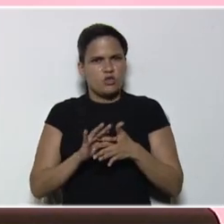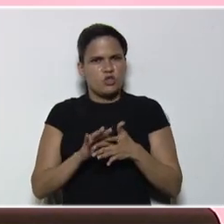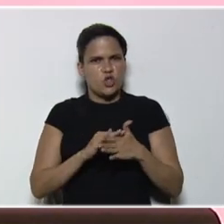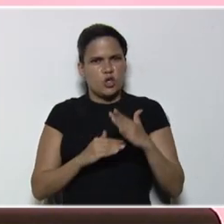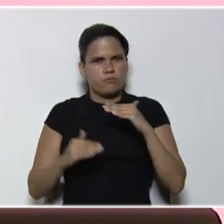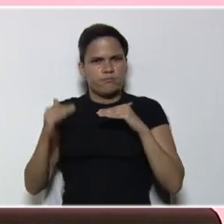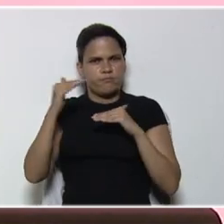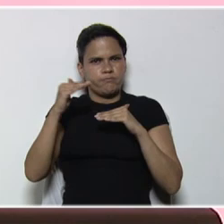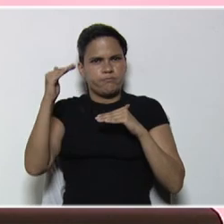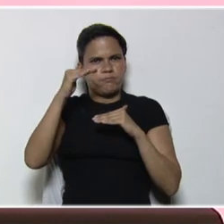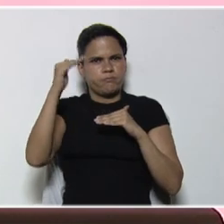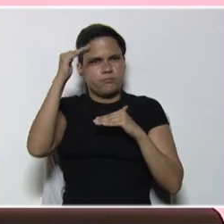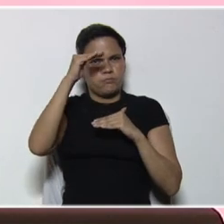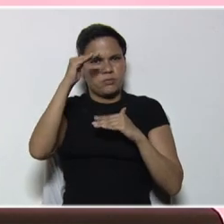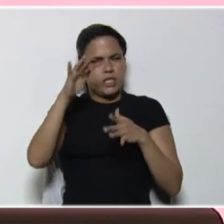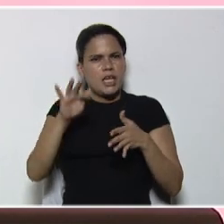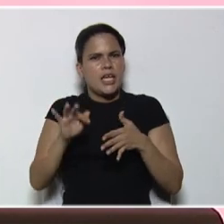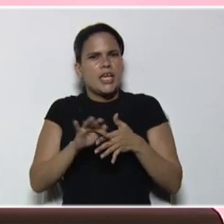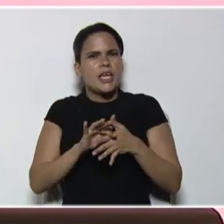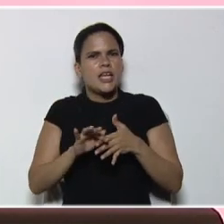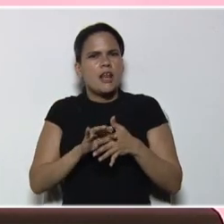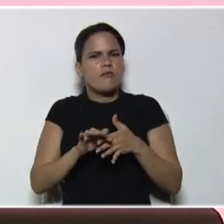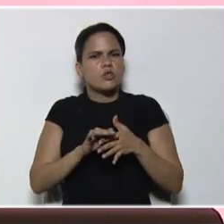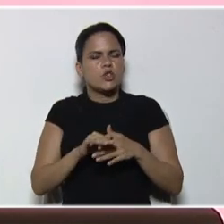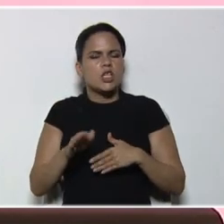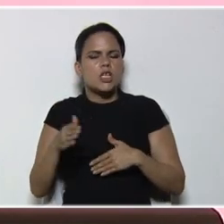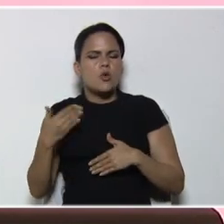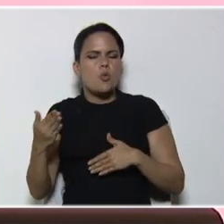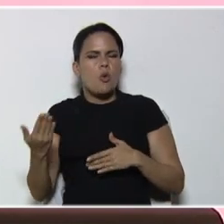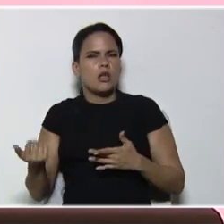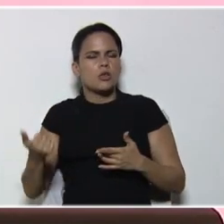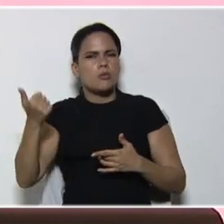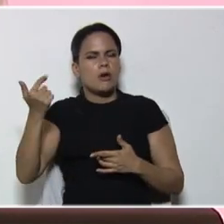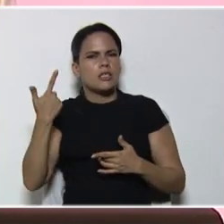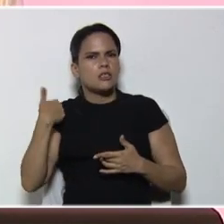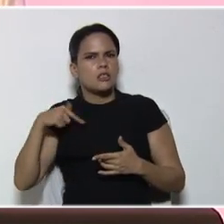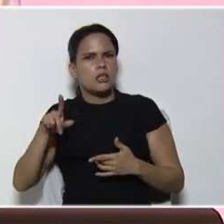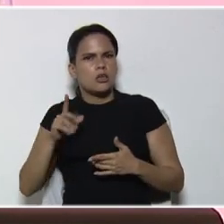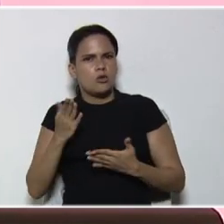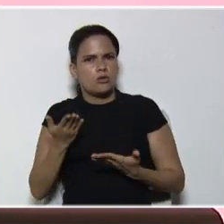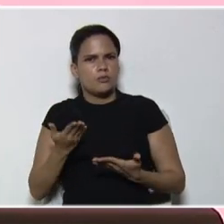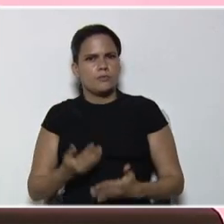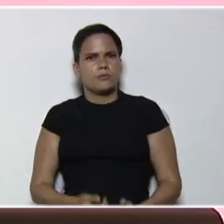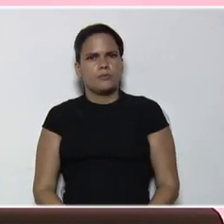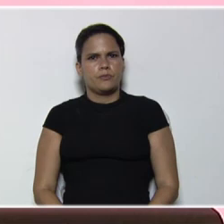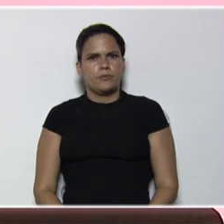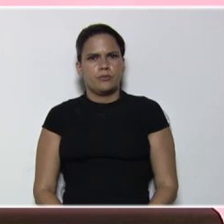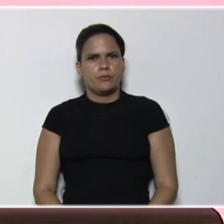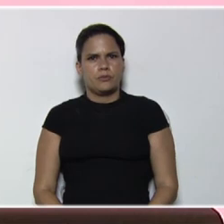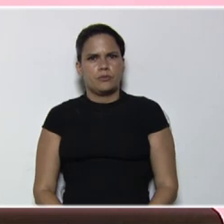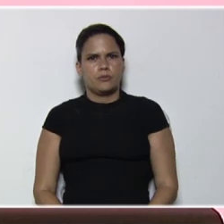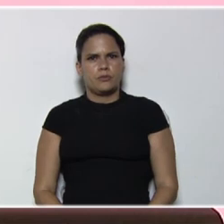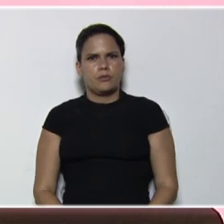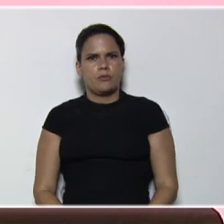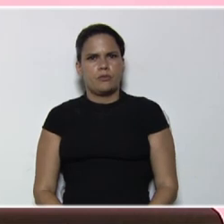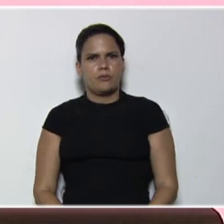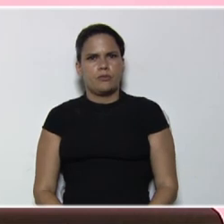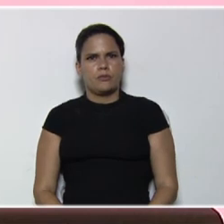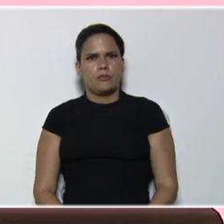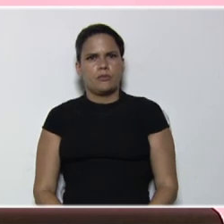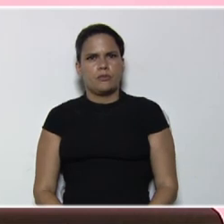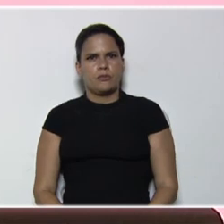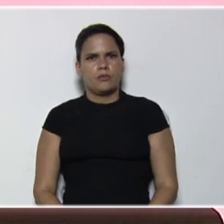y la función, logarítmica, entonces, es,